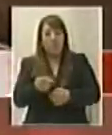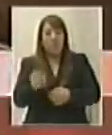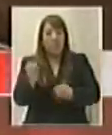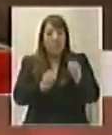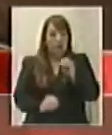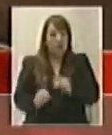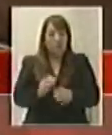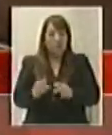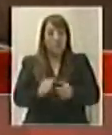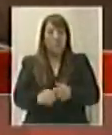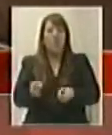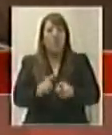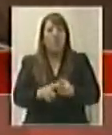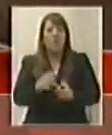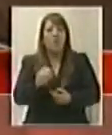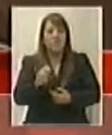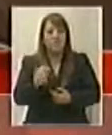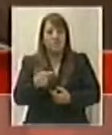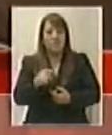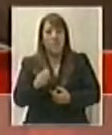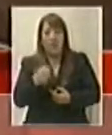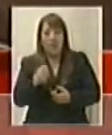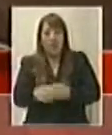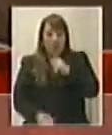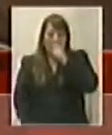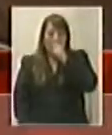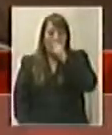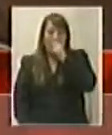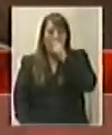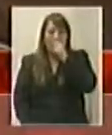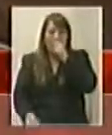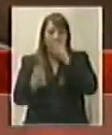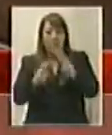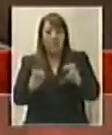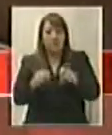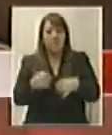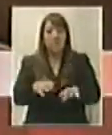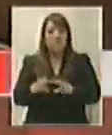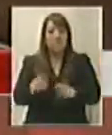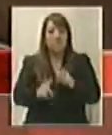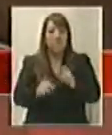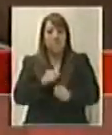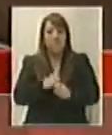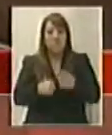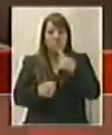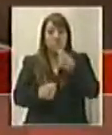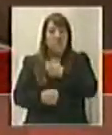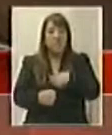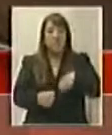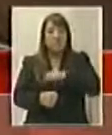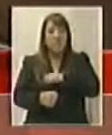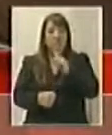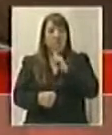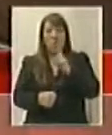maquillaje. Hasta ahora, Mesías Guevara sigue sosteniendo que ese peritaje que han hecho unos señores españoles